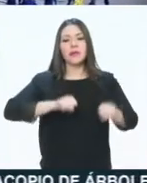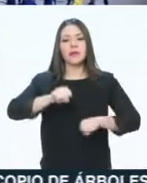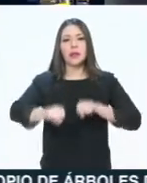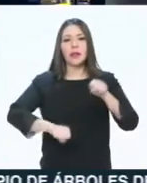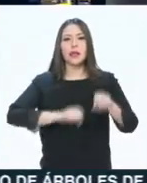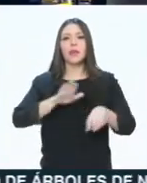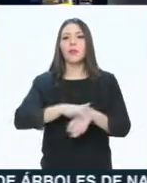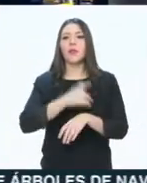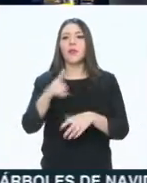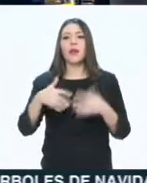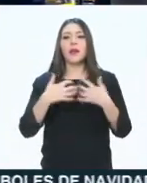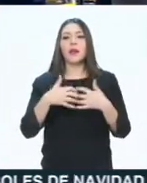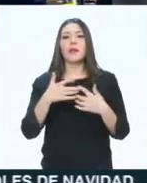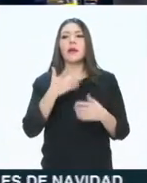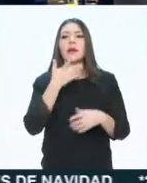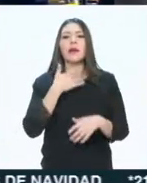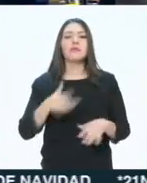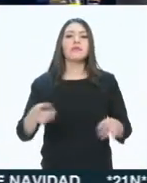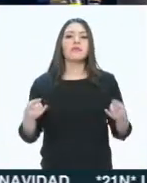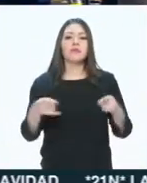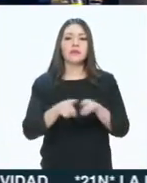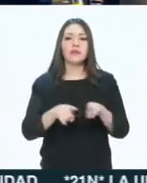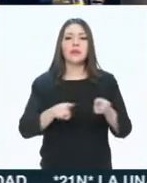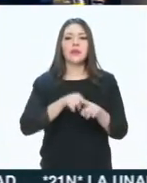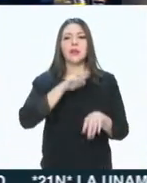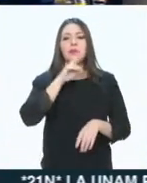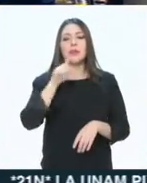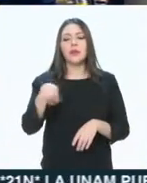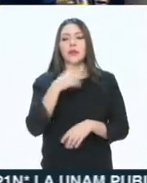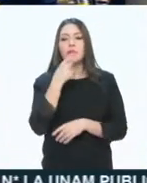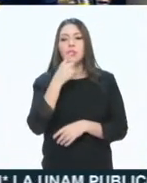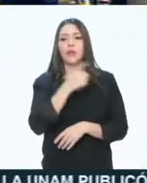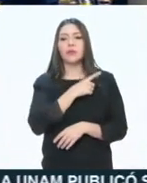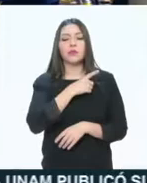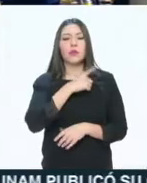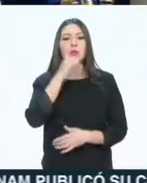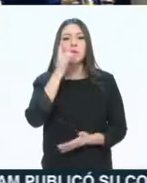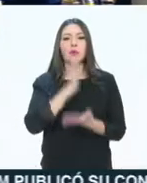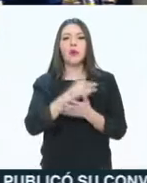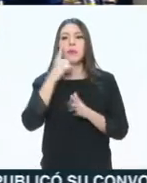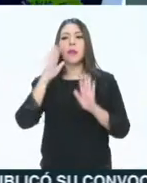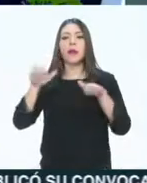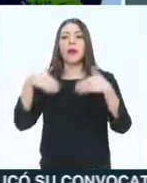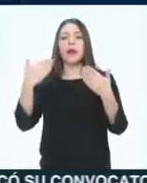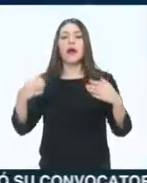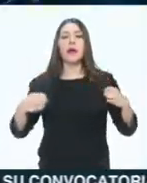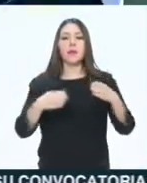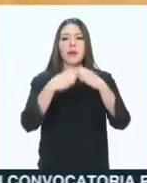encuentran cerradas. Autoridades locales decidieron que las patrullas solo saldrán a cubrir emergencias.